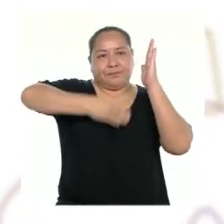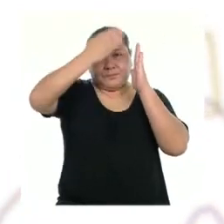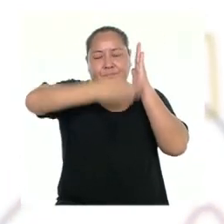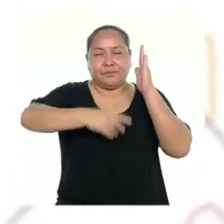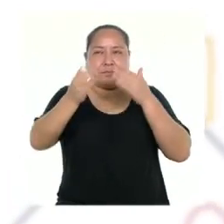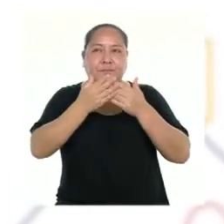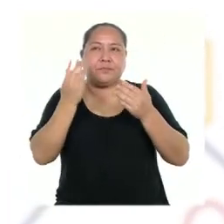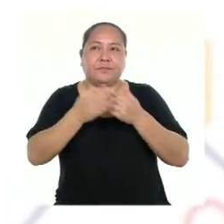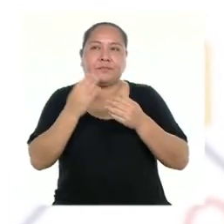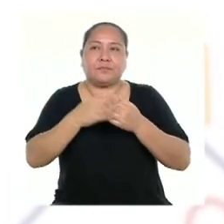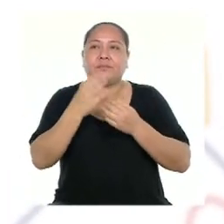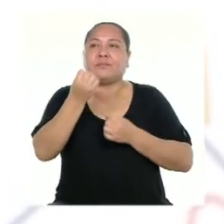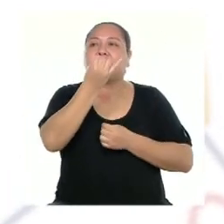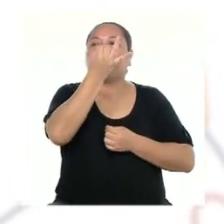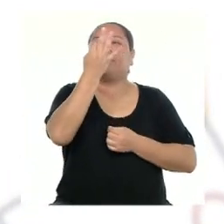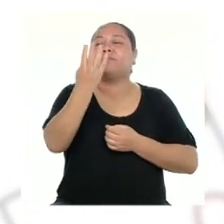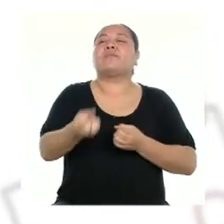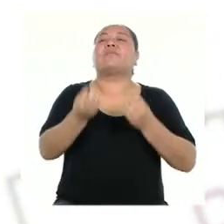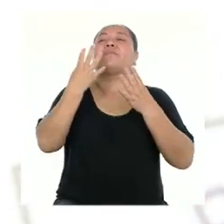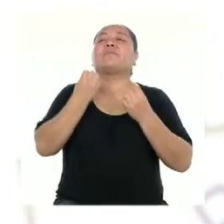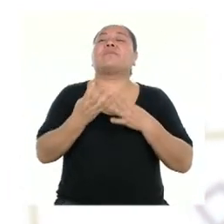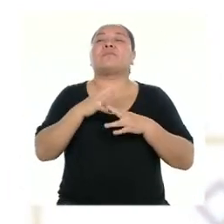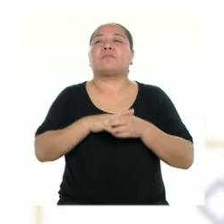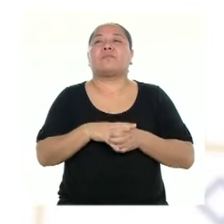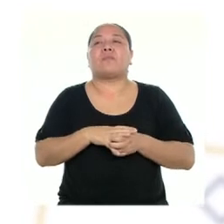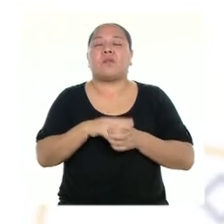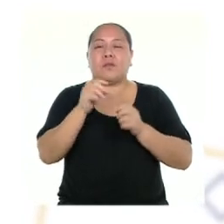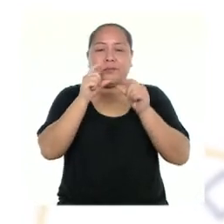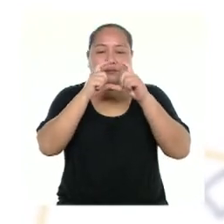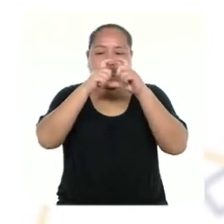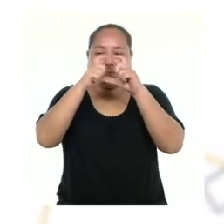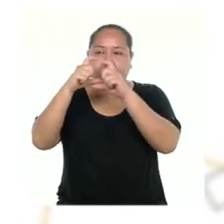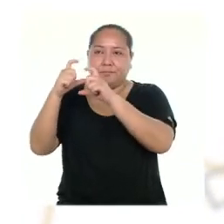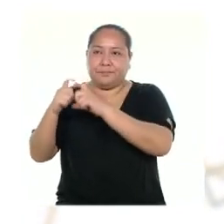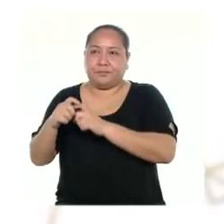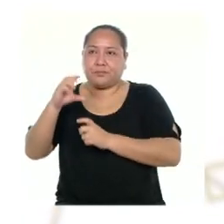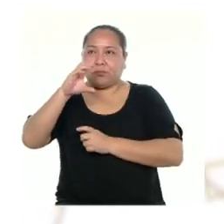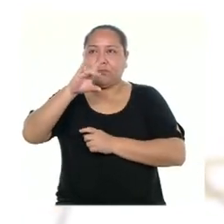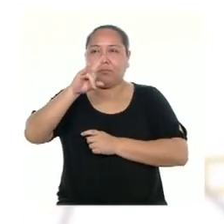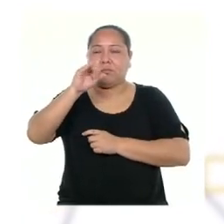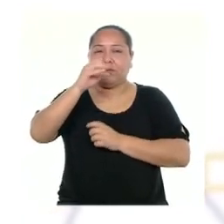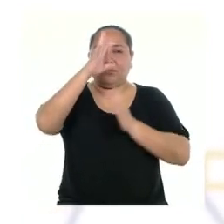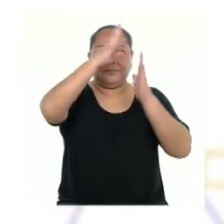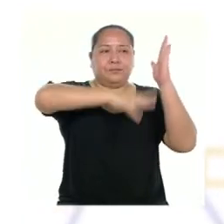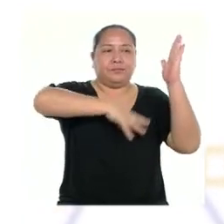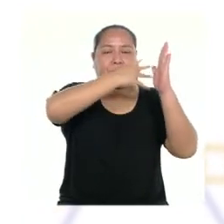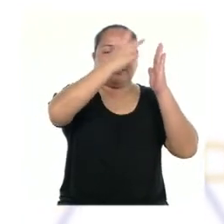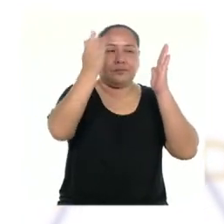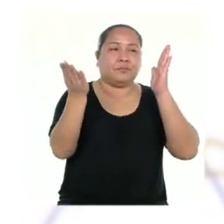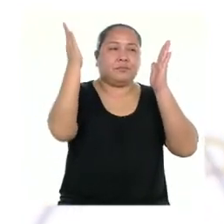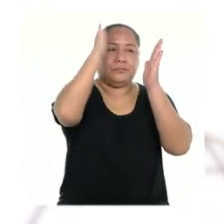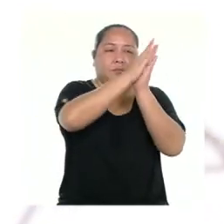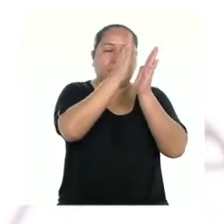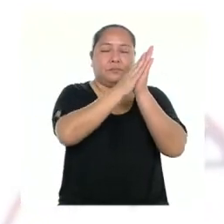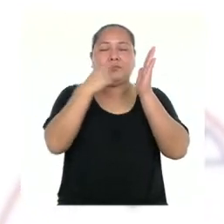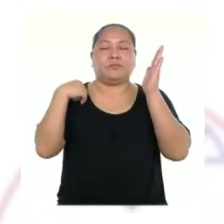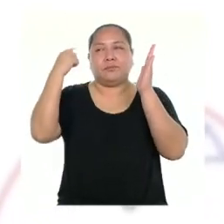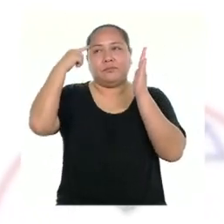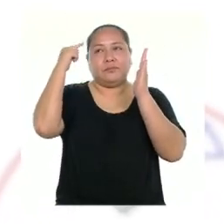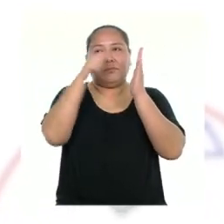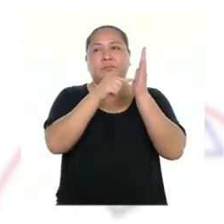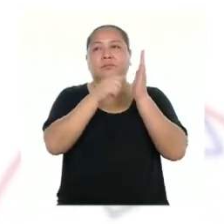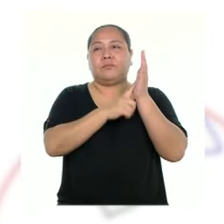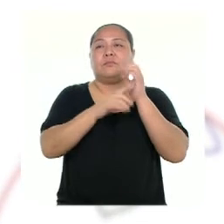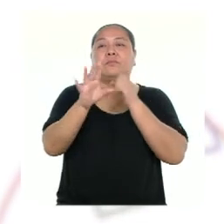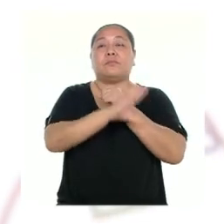para facilitar contar los cuadraditos. Con la cuadrícula sobre el mapa, consideraremos que la unidad